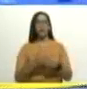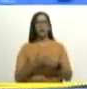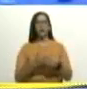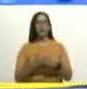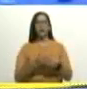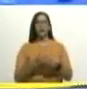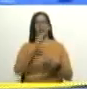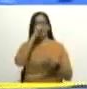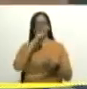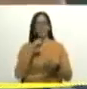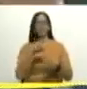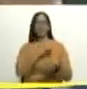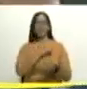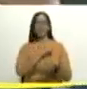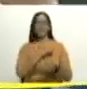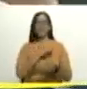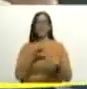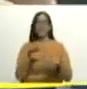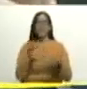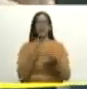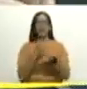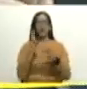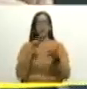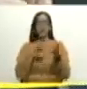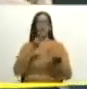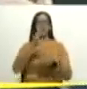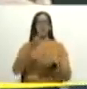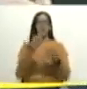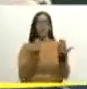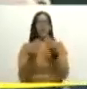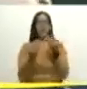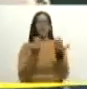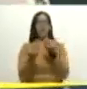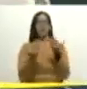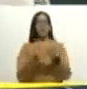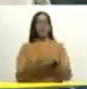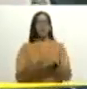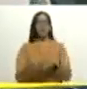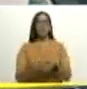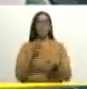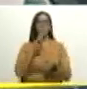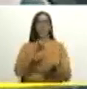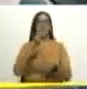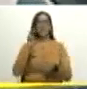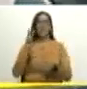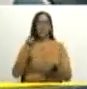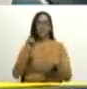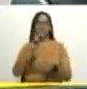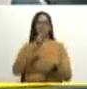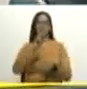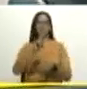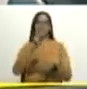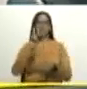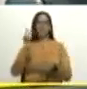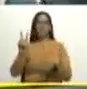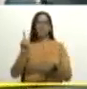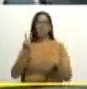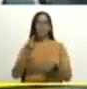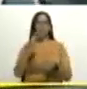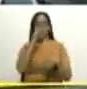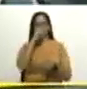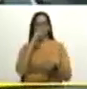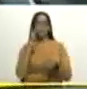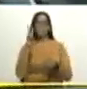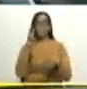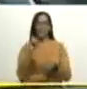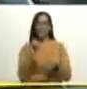periodo enero-agosto 2023, en comparación con los periodos 20, 21 y 22. En el año